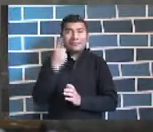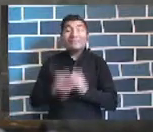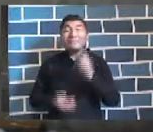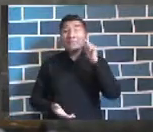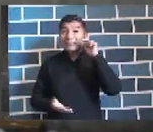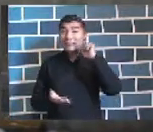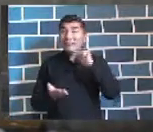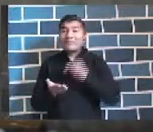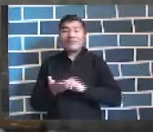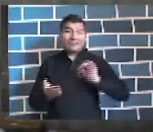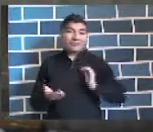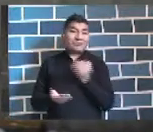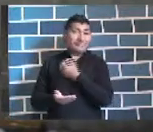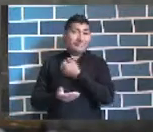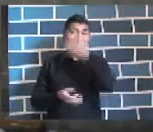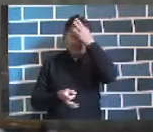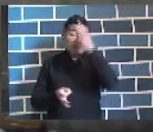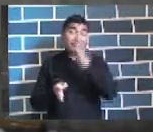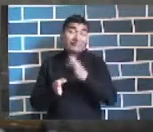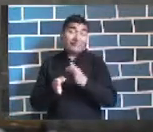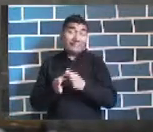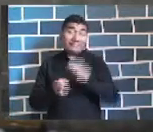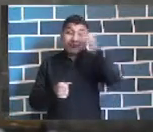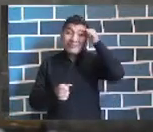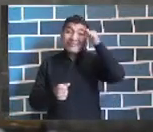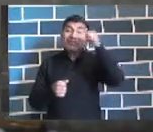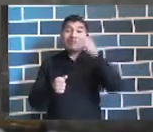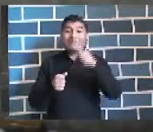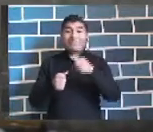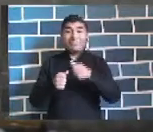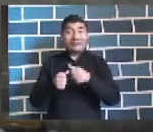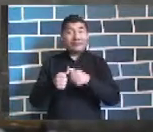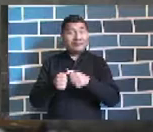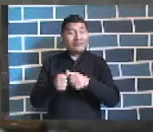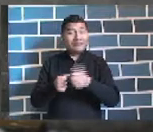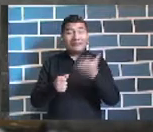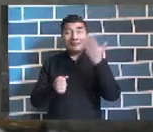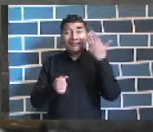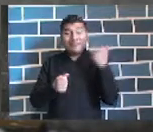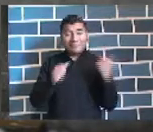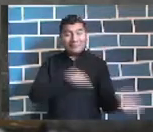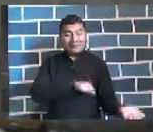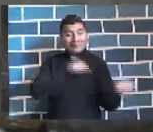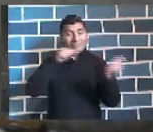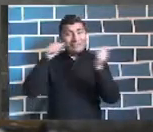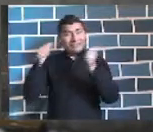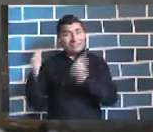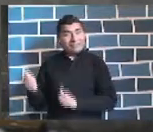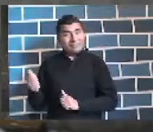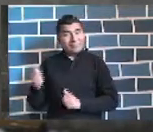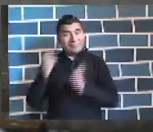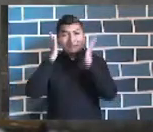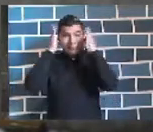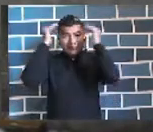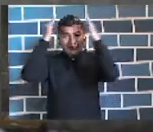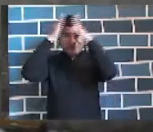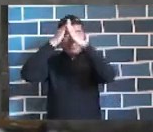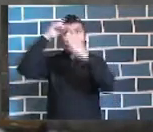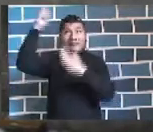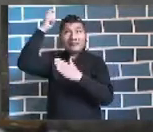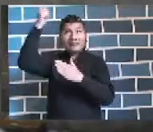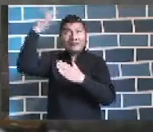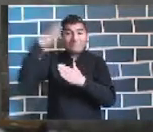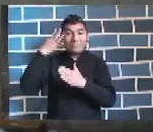Esa es nuestra fe. Recuerden, en el bautismo, el sacerdote, tomando la luz del